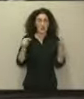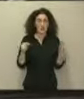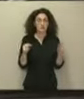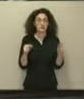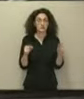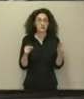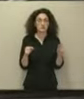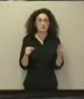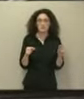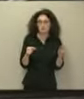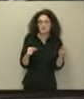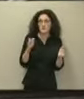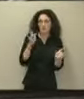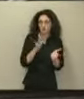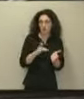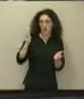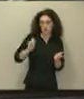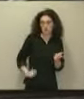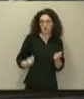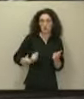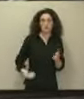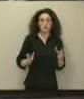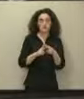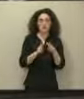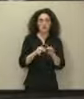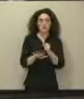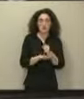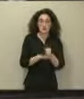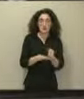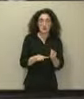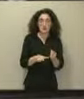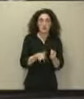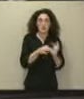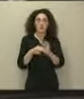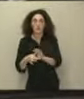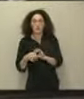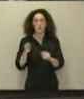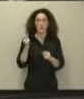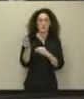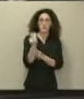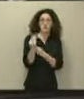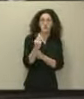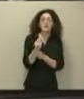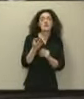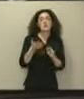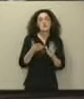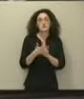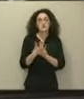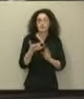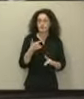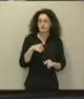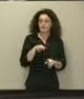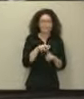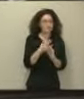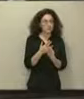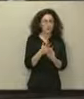que reciben esta prestación que están vinculados a esta prestación esa es una foto a mi modo de ver terrible